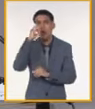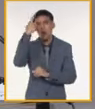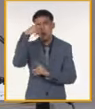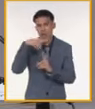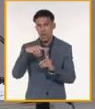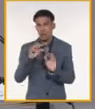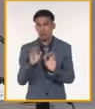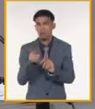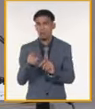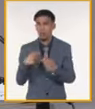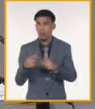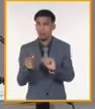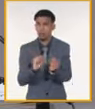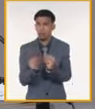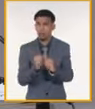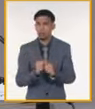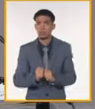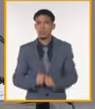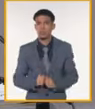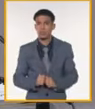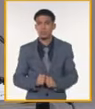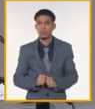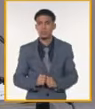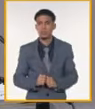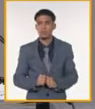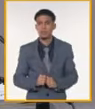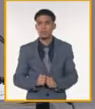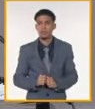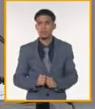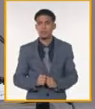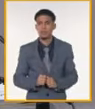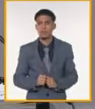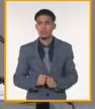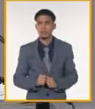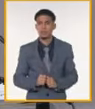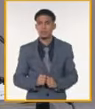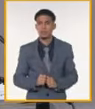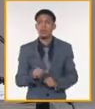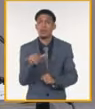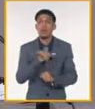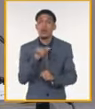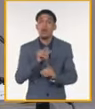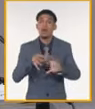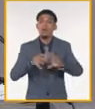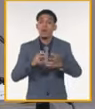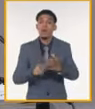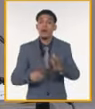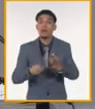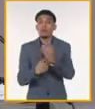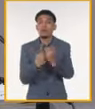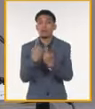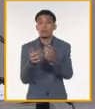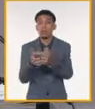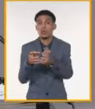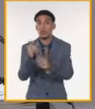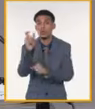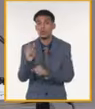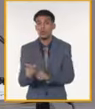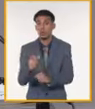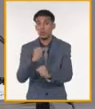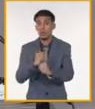de obligaciones más complejas como la exposición de los estados financieros que tendrían que tener aquellos trabajadores por cuenta propia